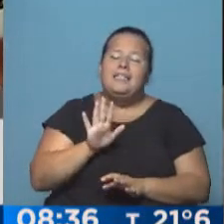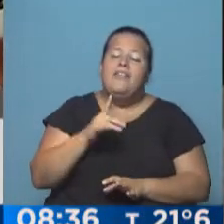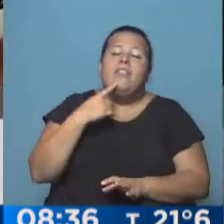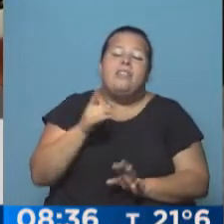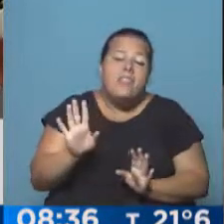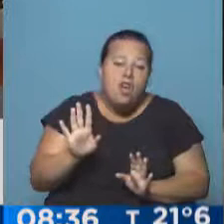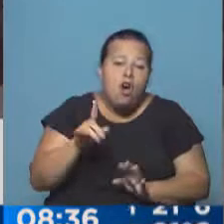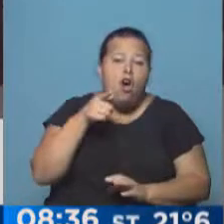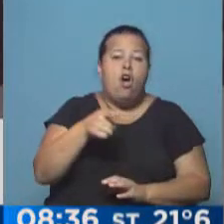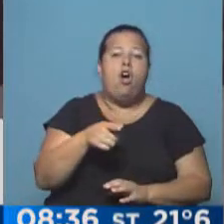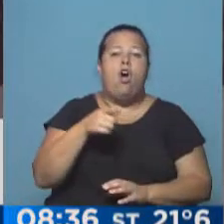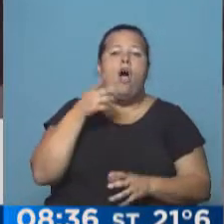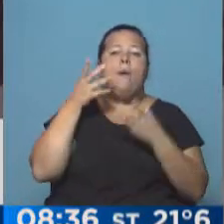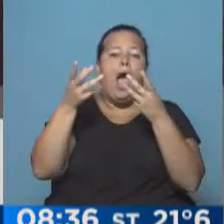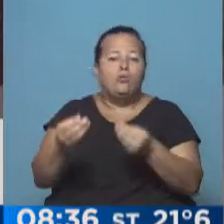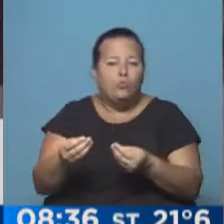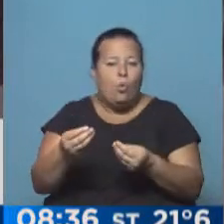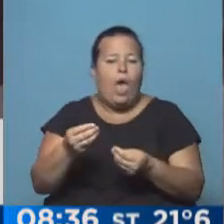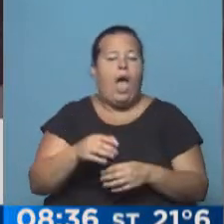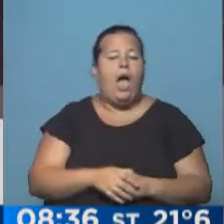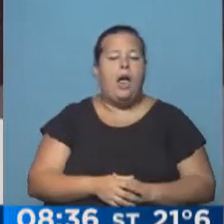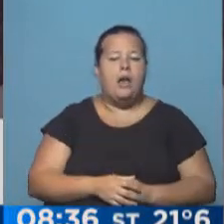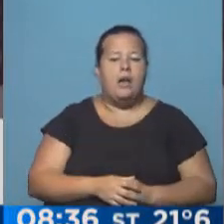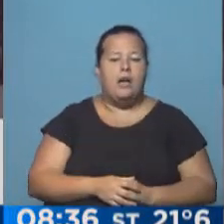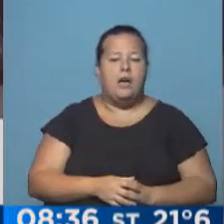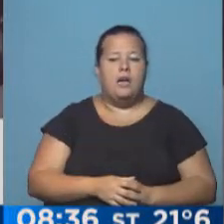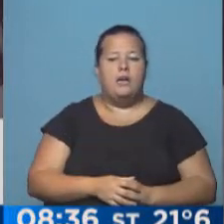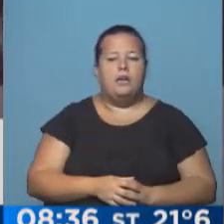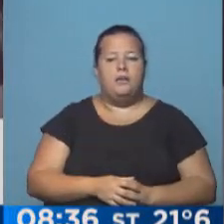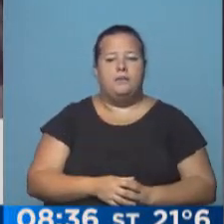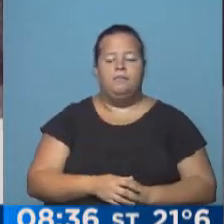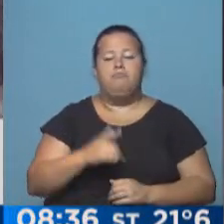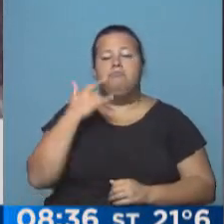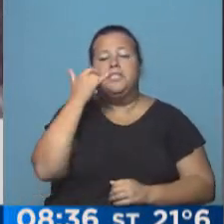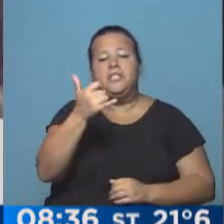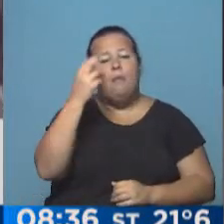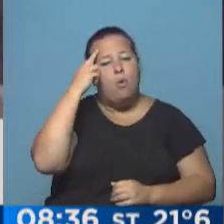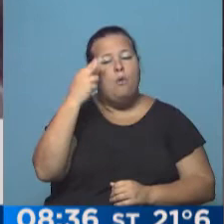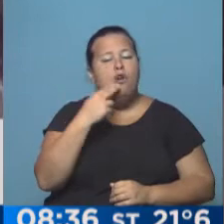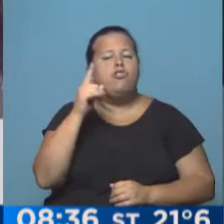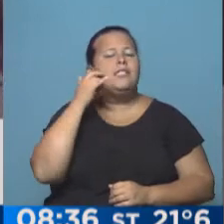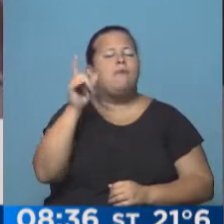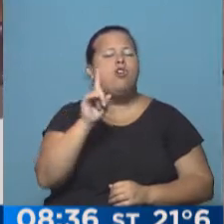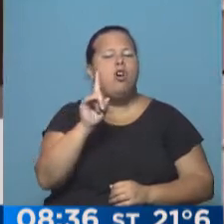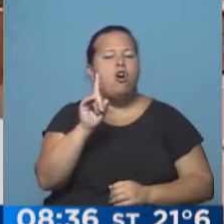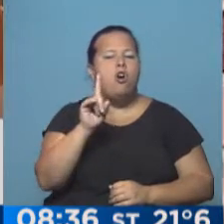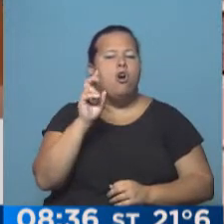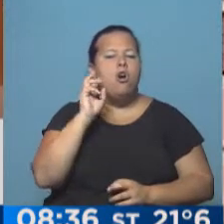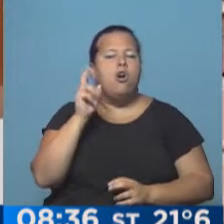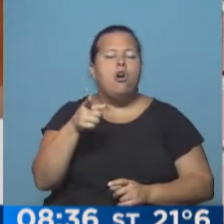Habían reportado la asistencia a un llamado al 900, no un llamado, perdón, a